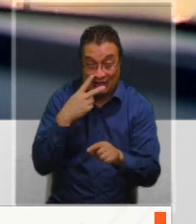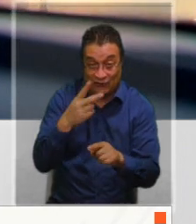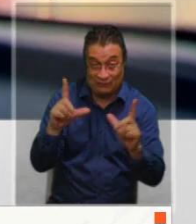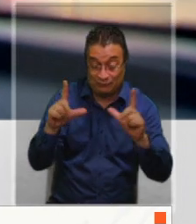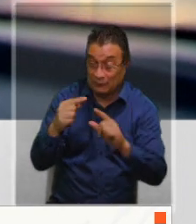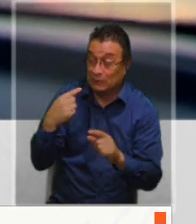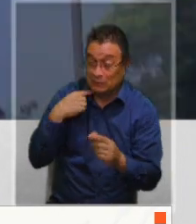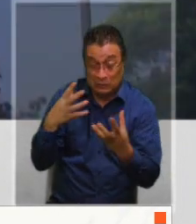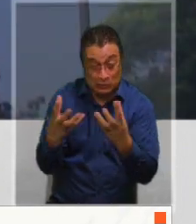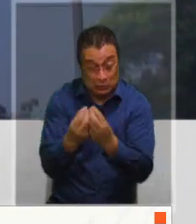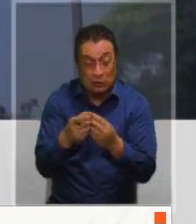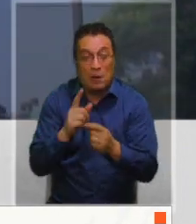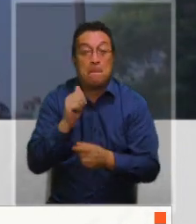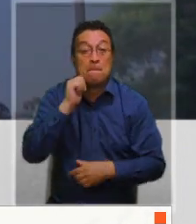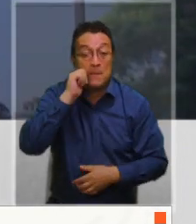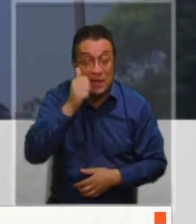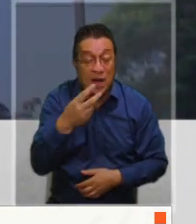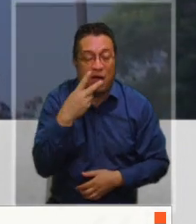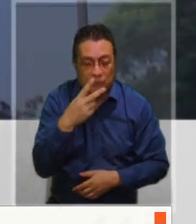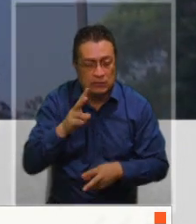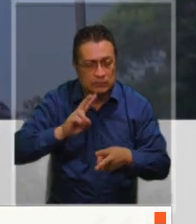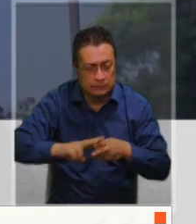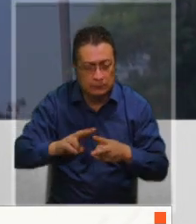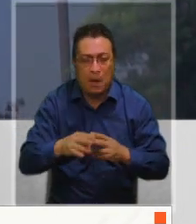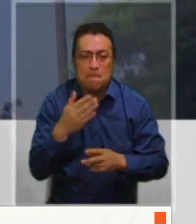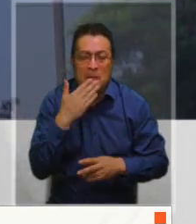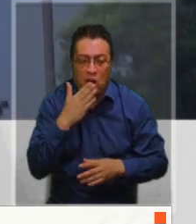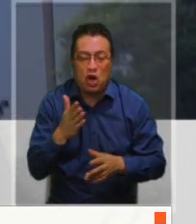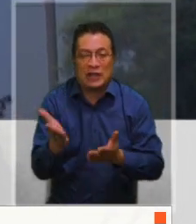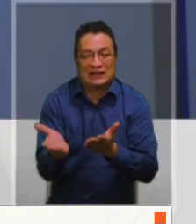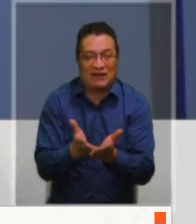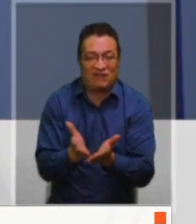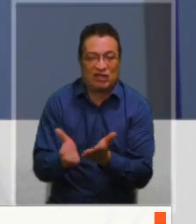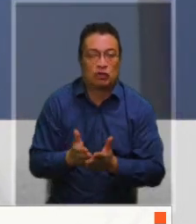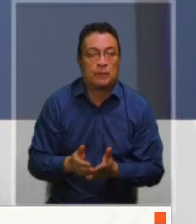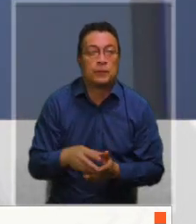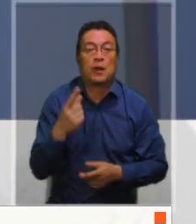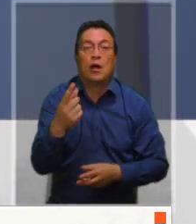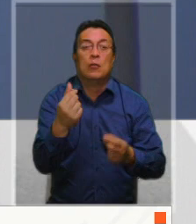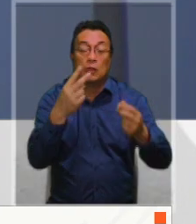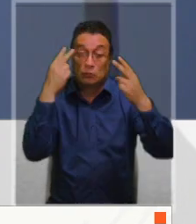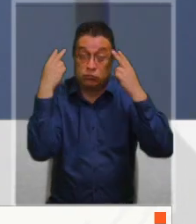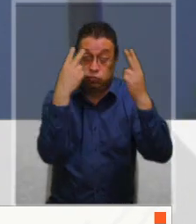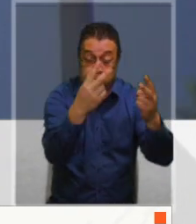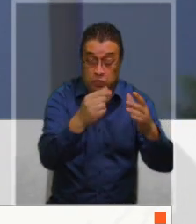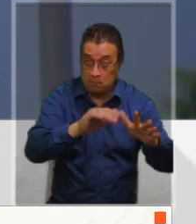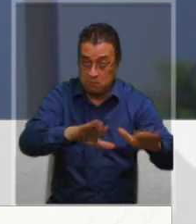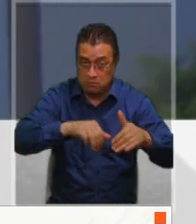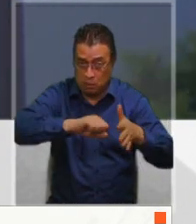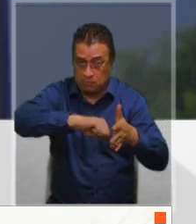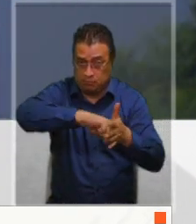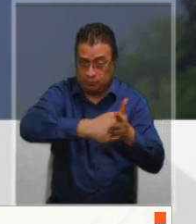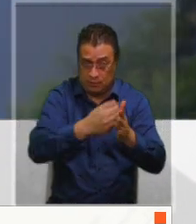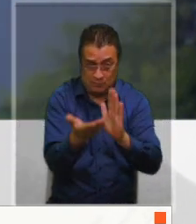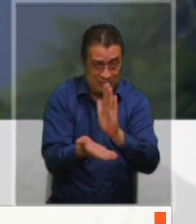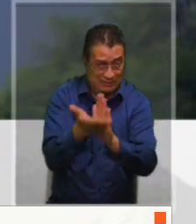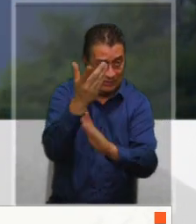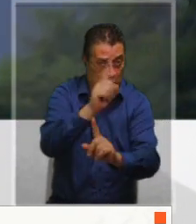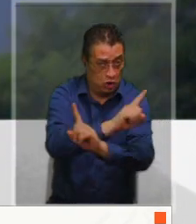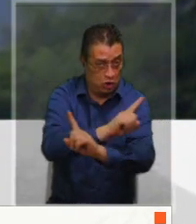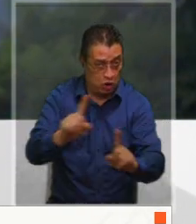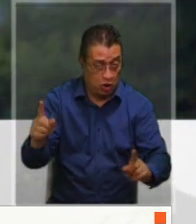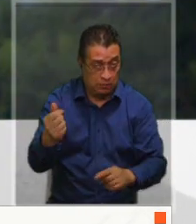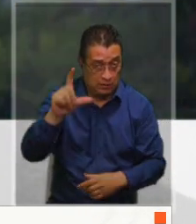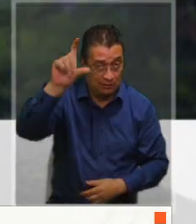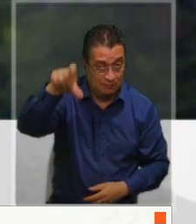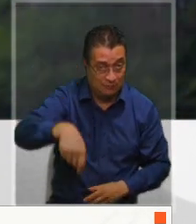pantalla tengan el día de mañana un mucho mejor servicio. Ministro, la tarifa del transporte público se mantendrá congelada durante el primer semestre, ¿no es cierto? Eso ya noticia